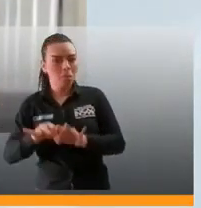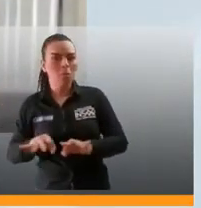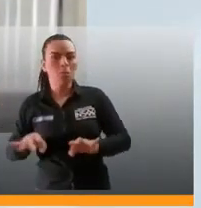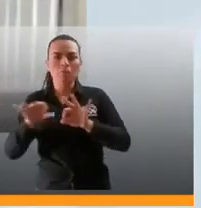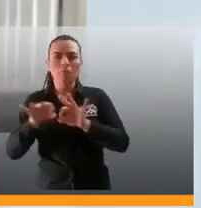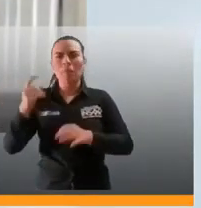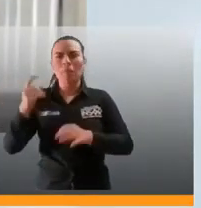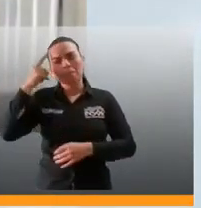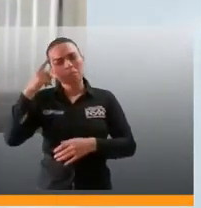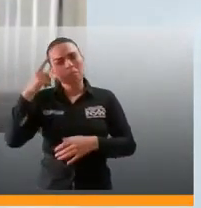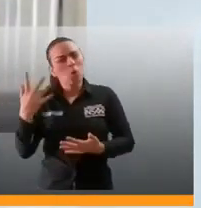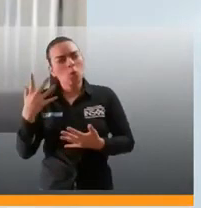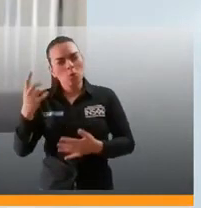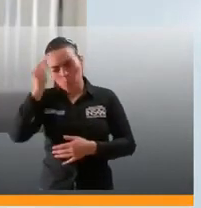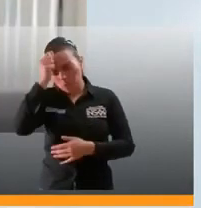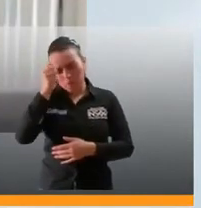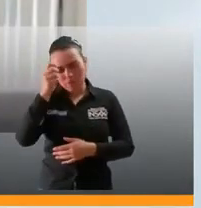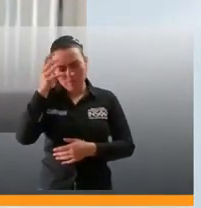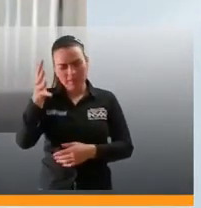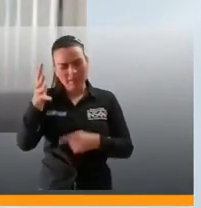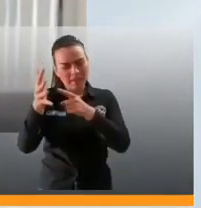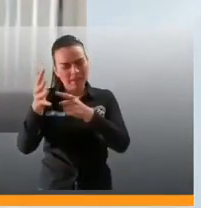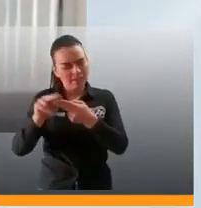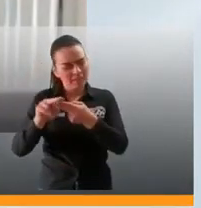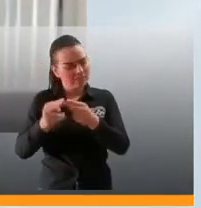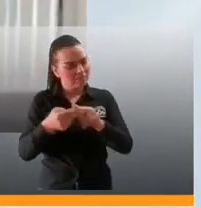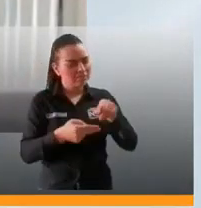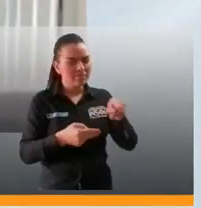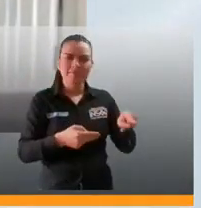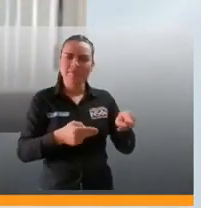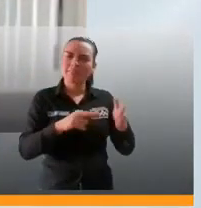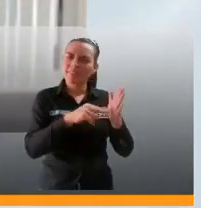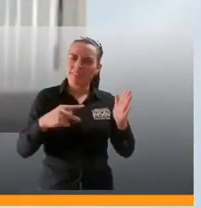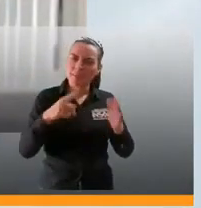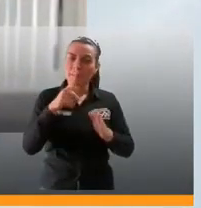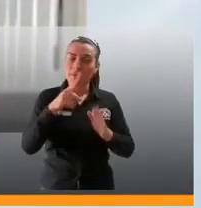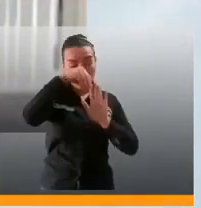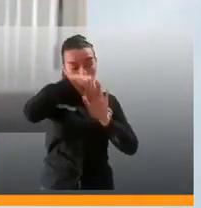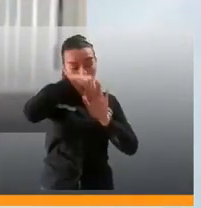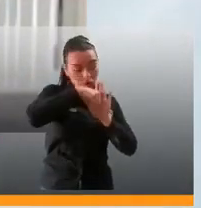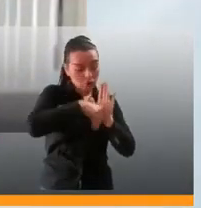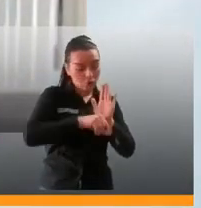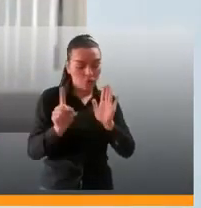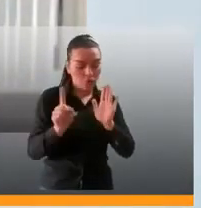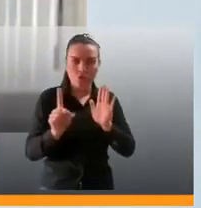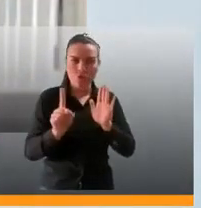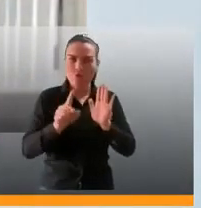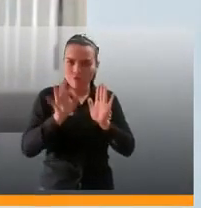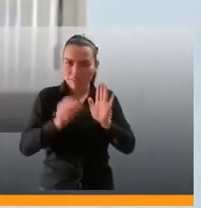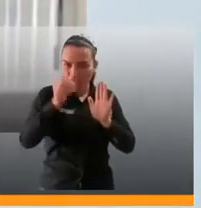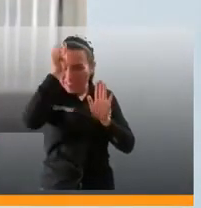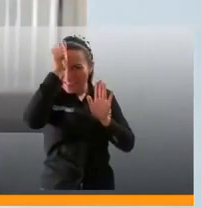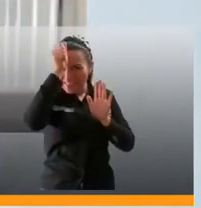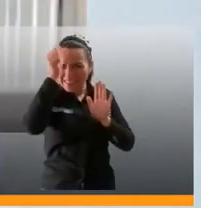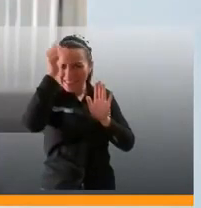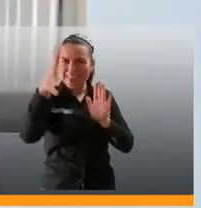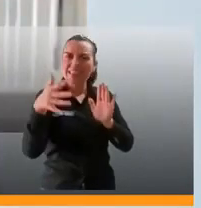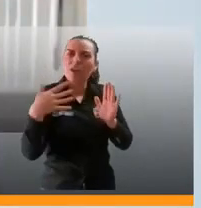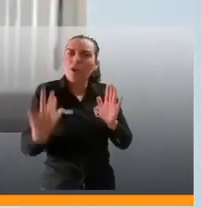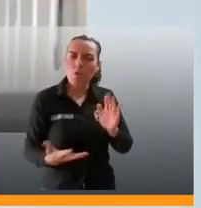didáctica mediada por tecnología, no en contenidos, sino en didácticas. Y por eso